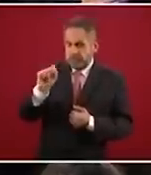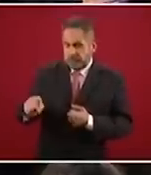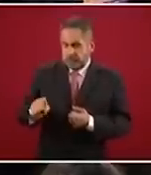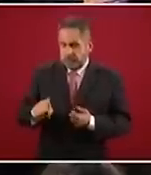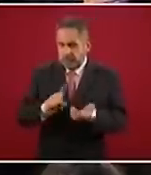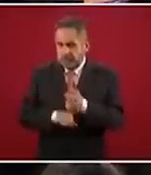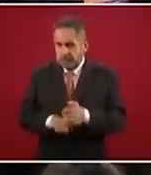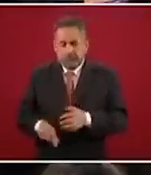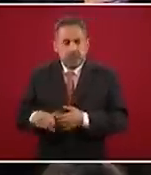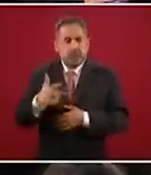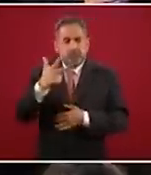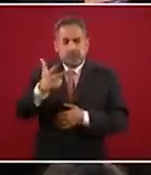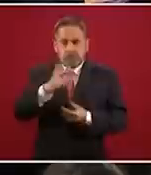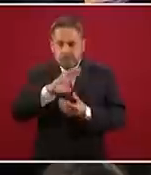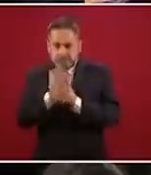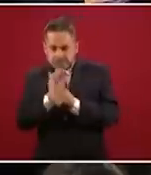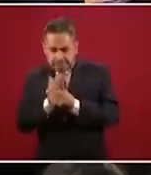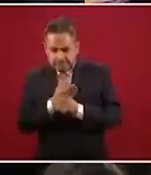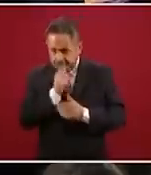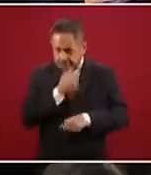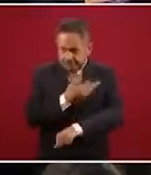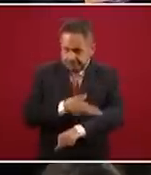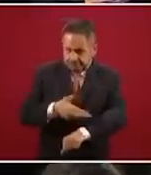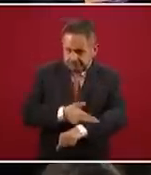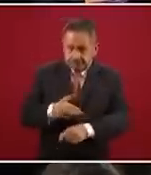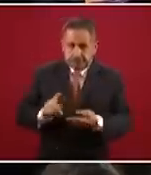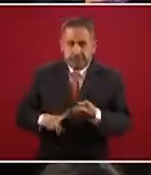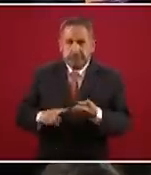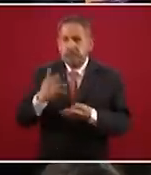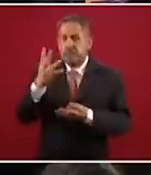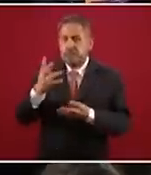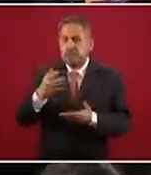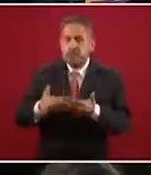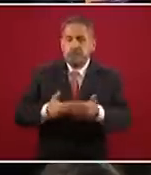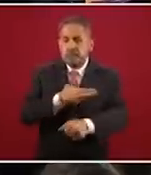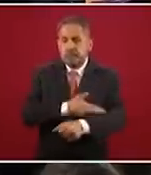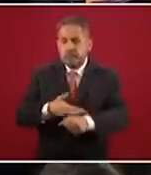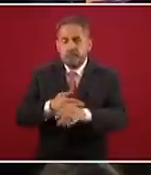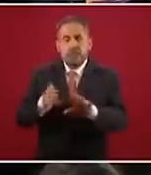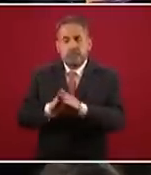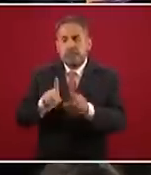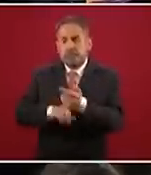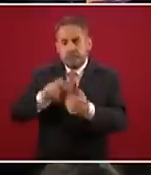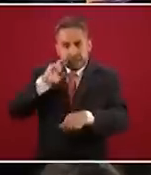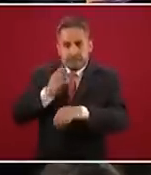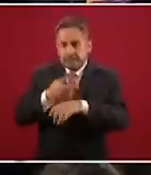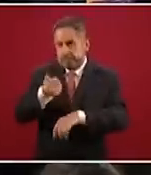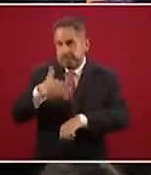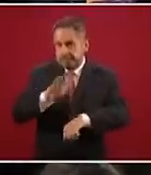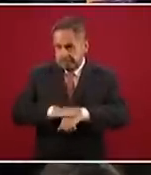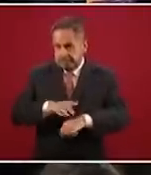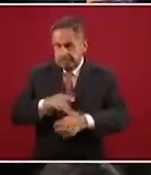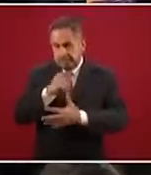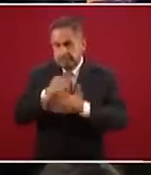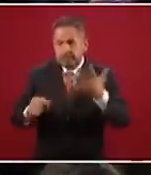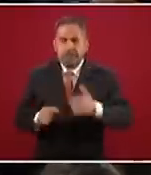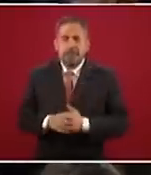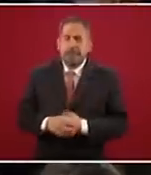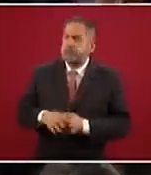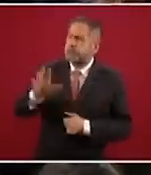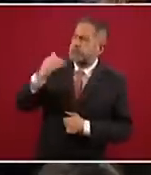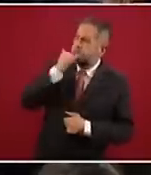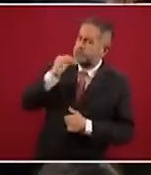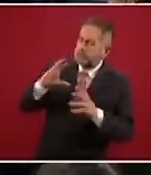8 expedientes en trámite y hay 4 procedimientos de responsabilidad administrativa. Pero de ellos, o